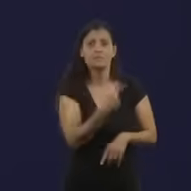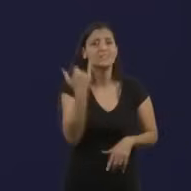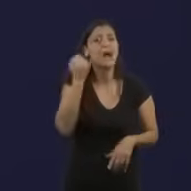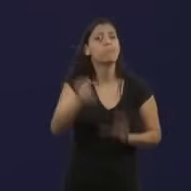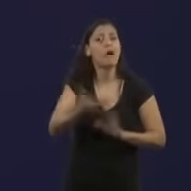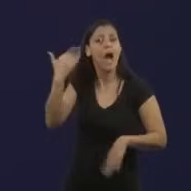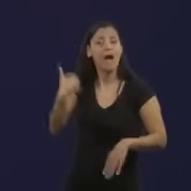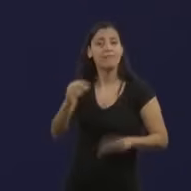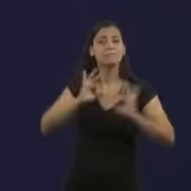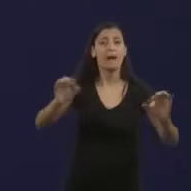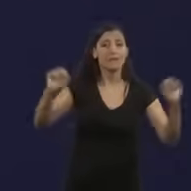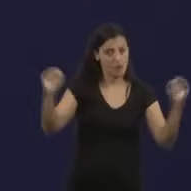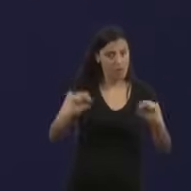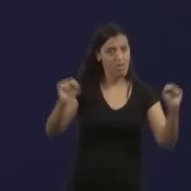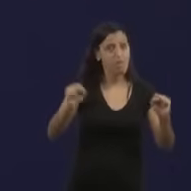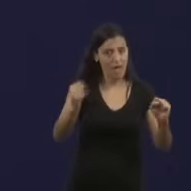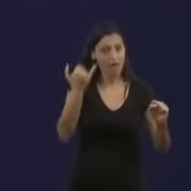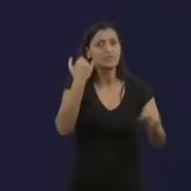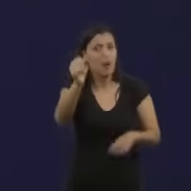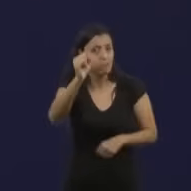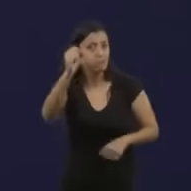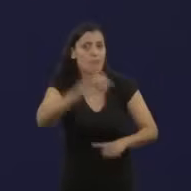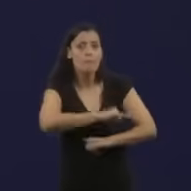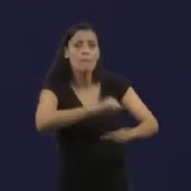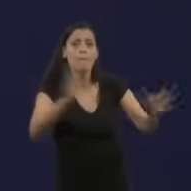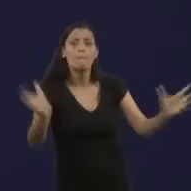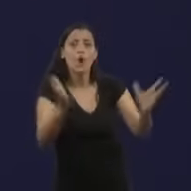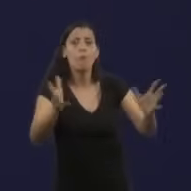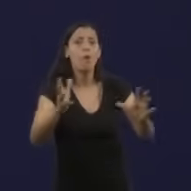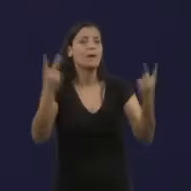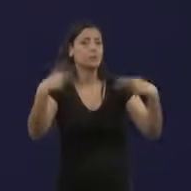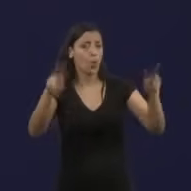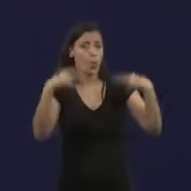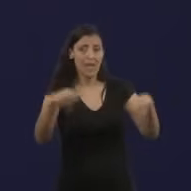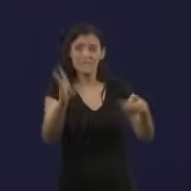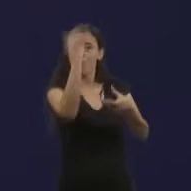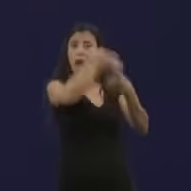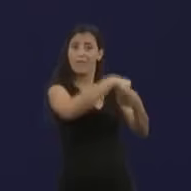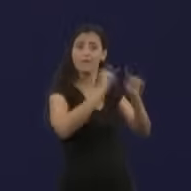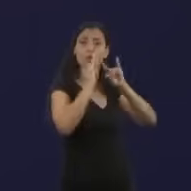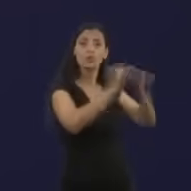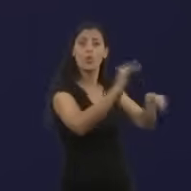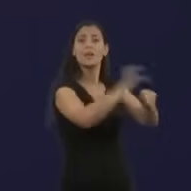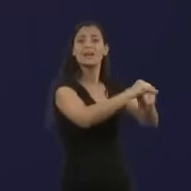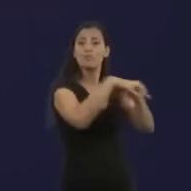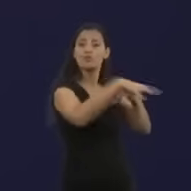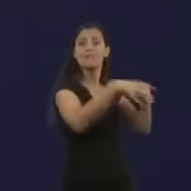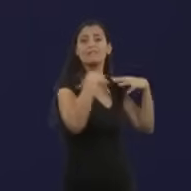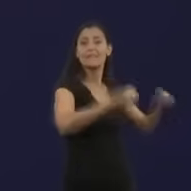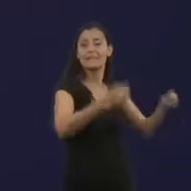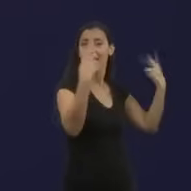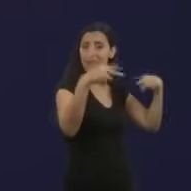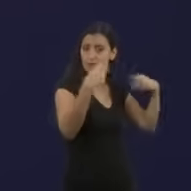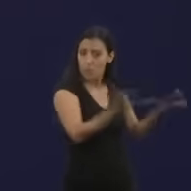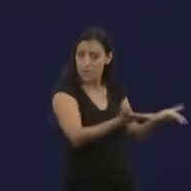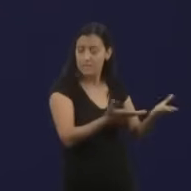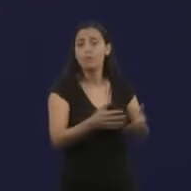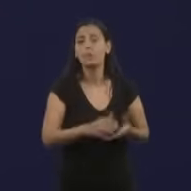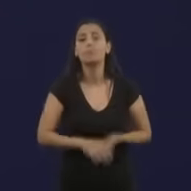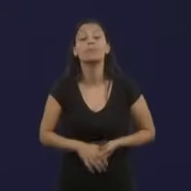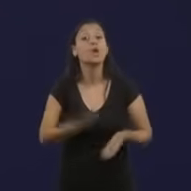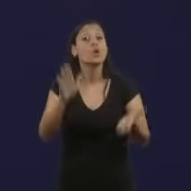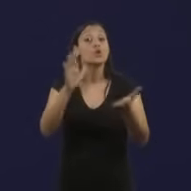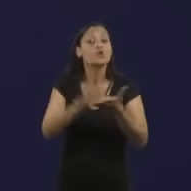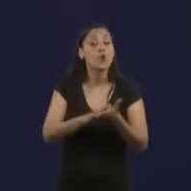vamos a hacer porque de hecho es son las funciones que tiene o parte de las funciones que tiene la secretaría la secretaría de turismo con respecto a